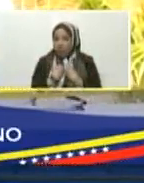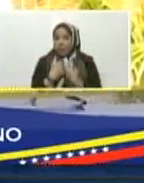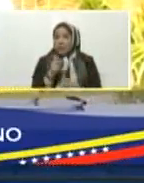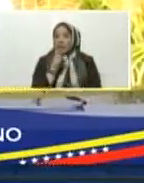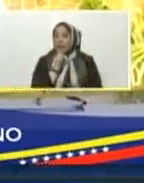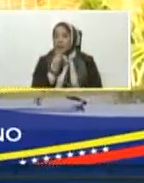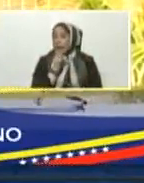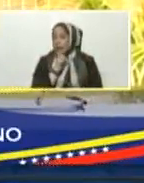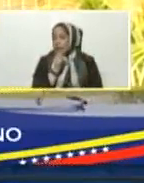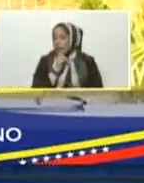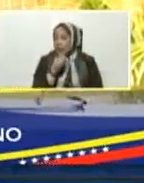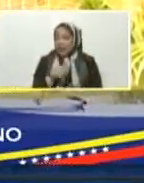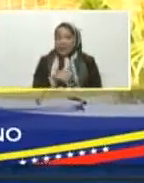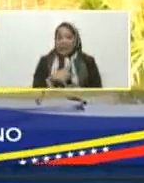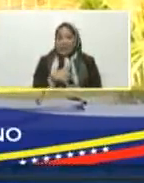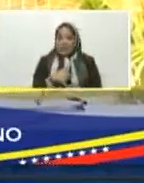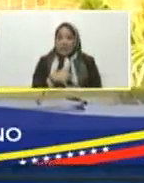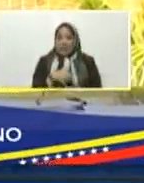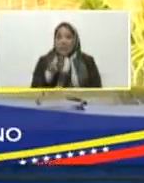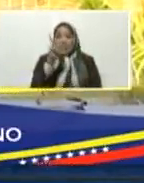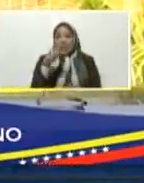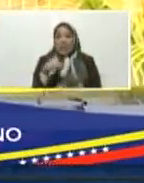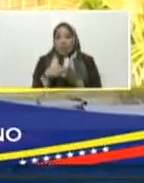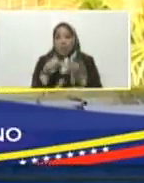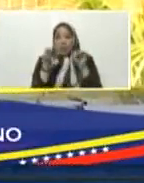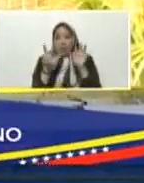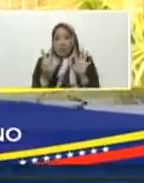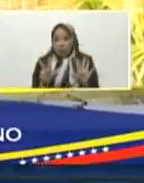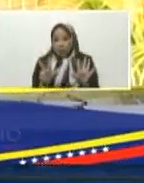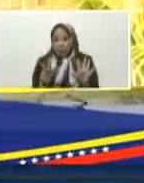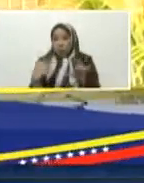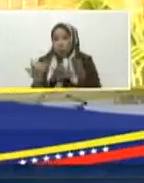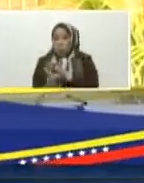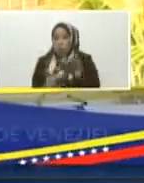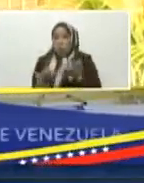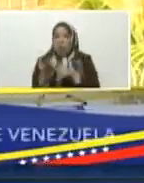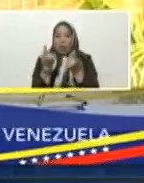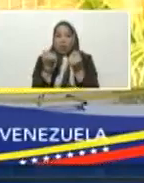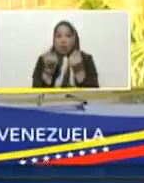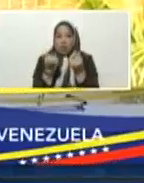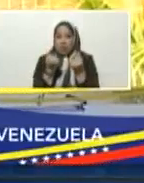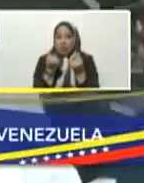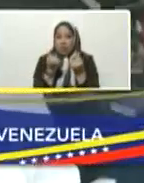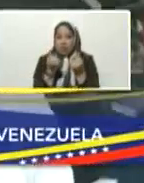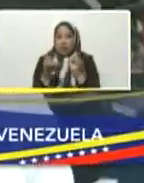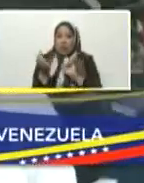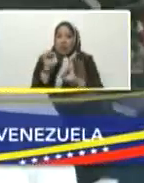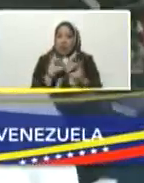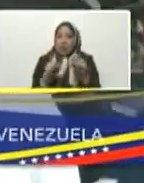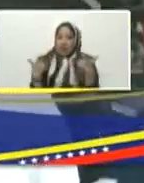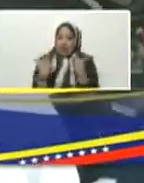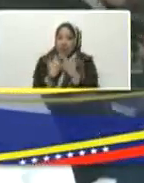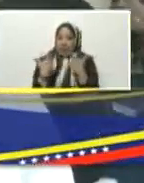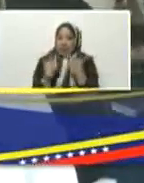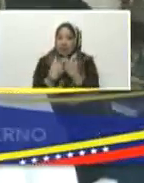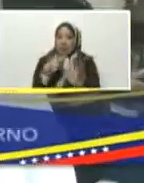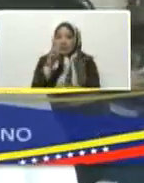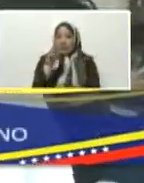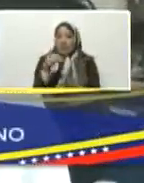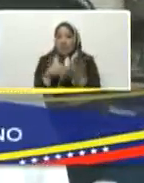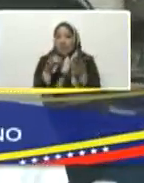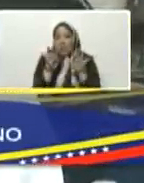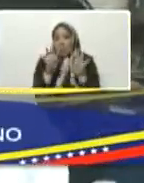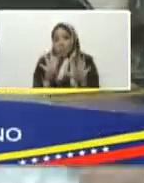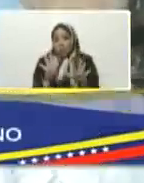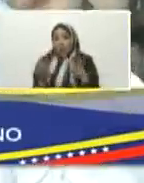intensamente la guerra económica del 2018, la guerra mundial contra Venezuela del 2019-20.